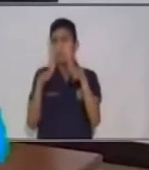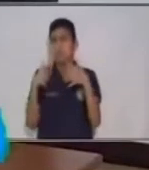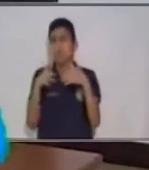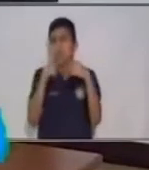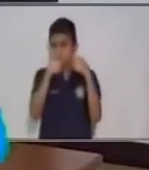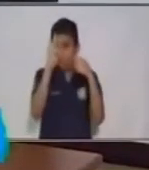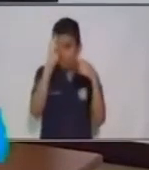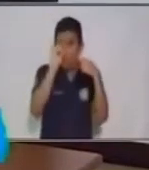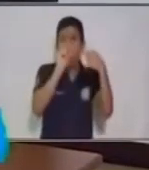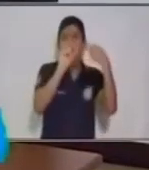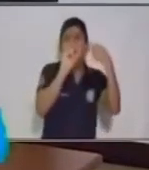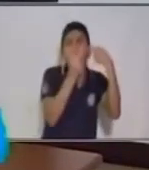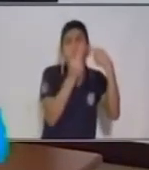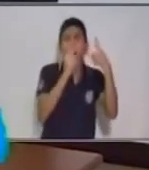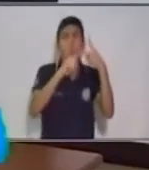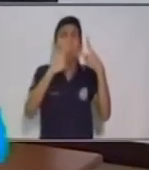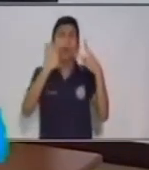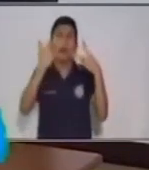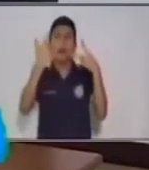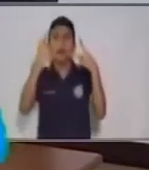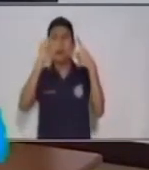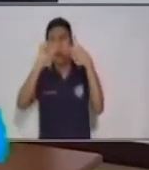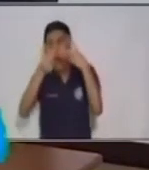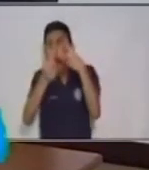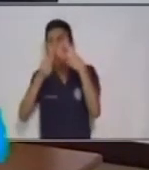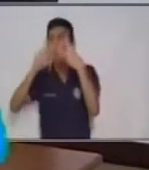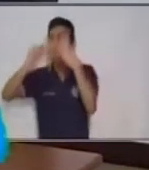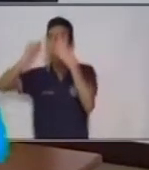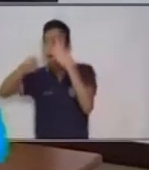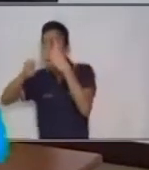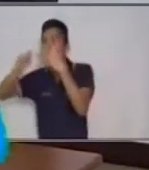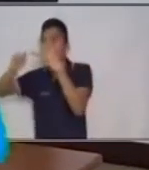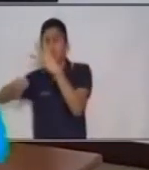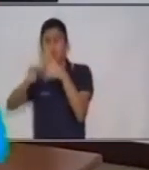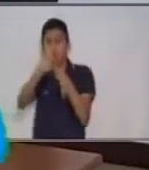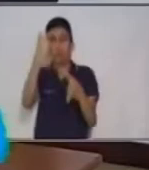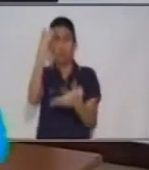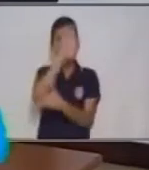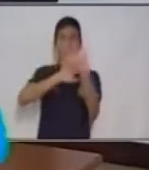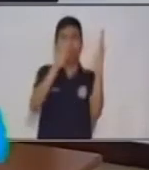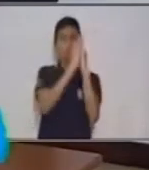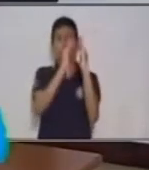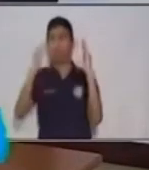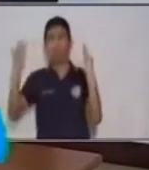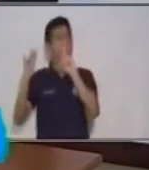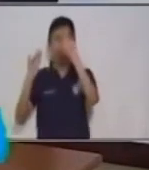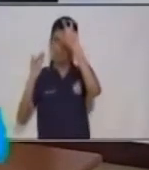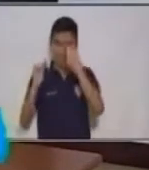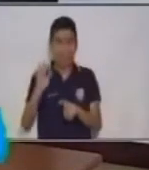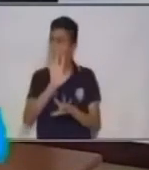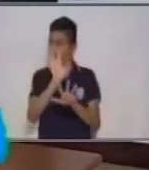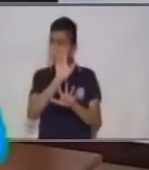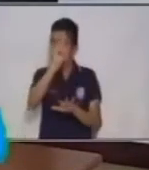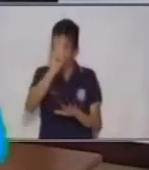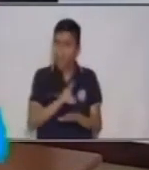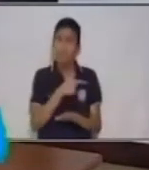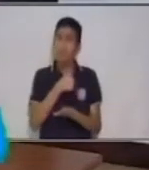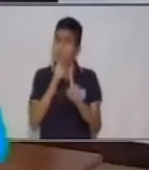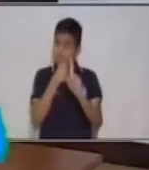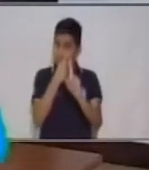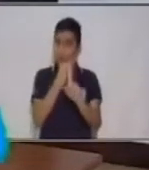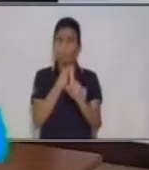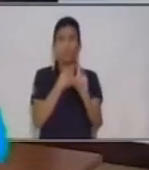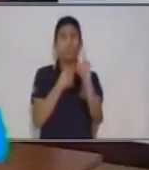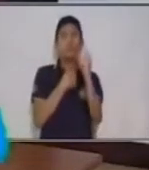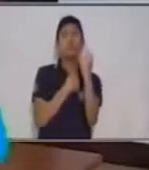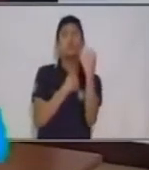coma, elemento, coma, elemento. ¿Estás prestando atención y estás apuntando en tu cuaderno? ¡Excelente!